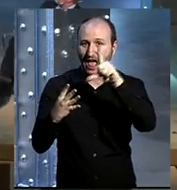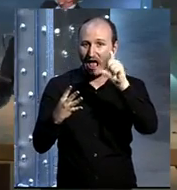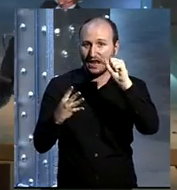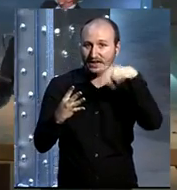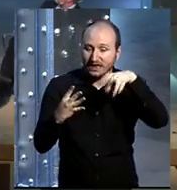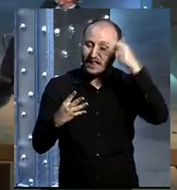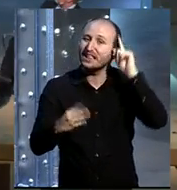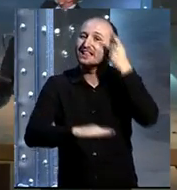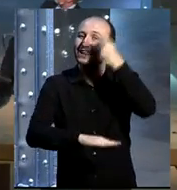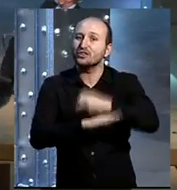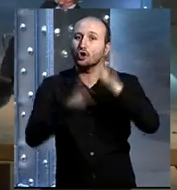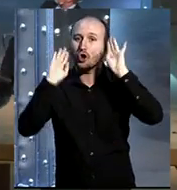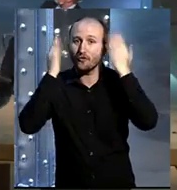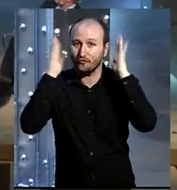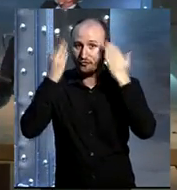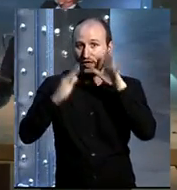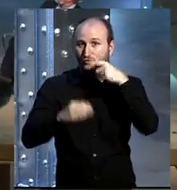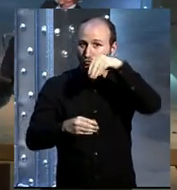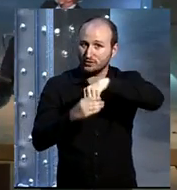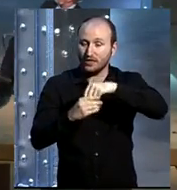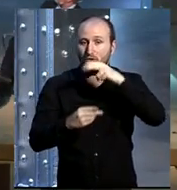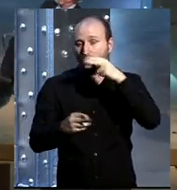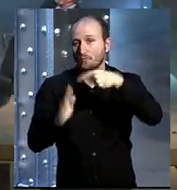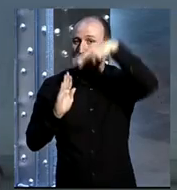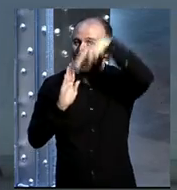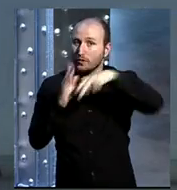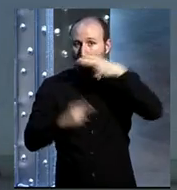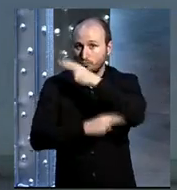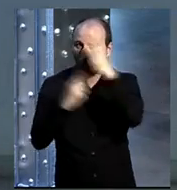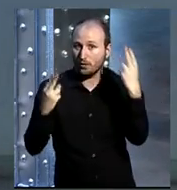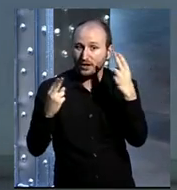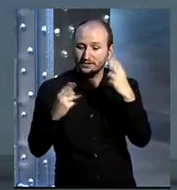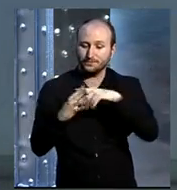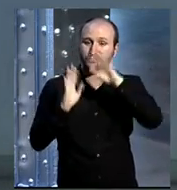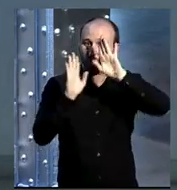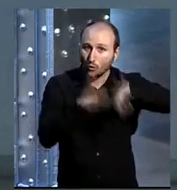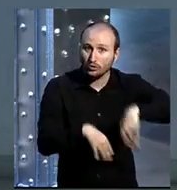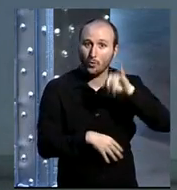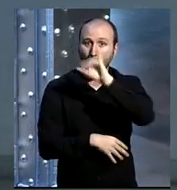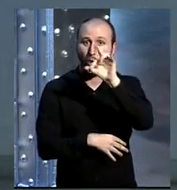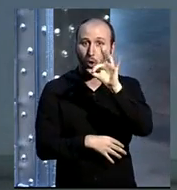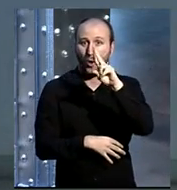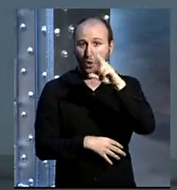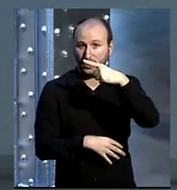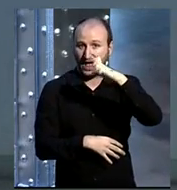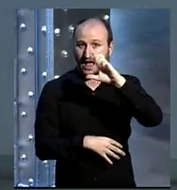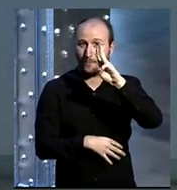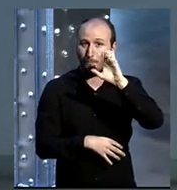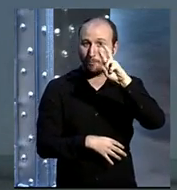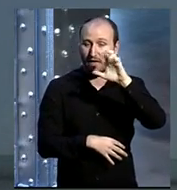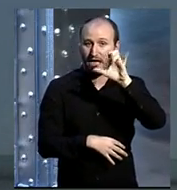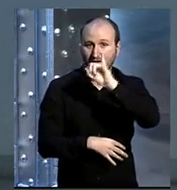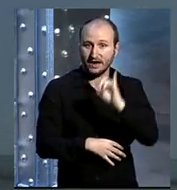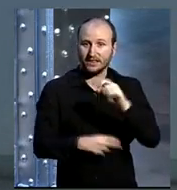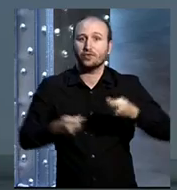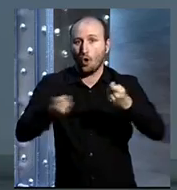Europa, que dará previsiblemente la visión de su empresa. Y Jorge Pérez, que es uno de los dos coordinadores del libro, junto